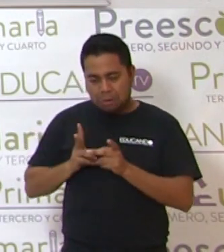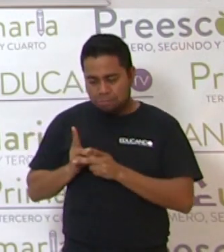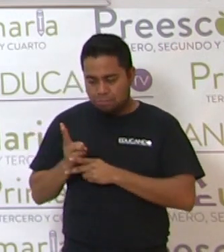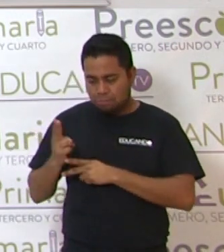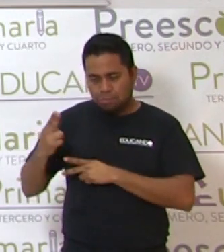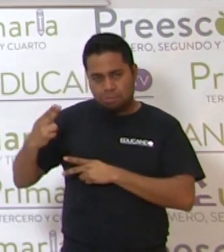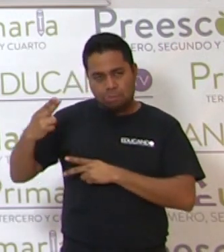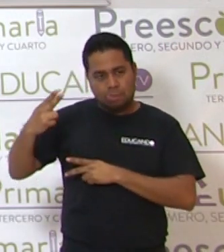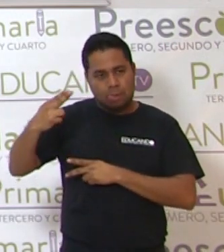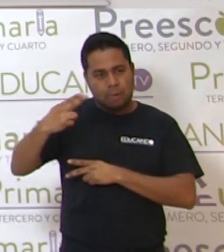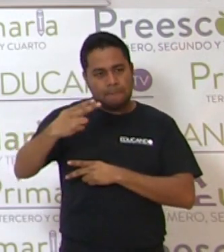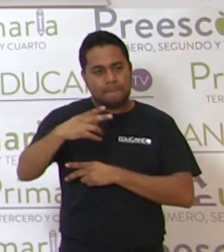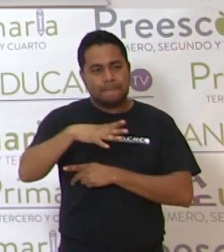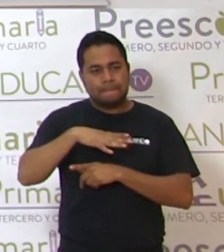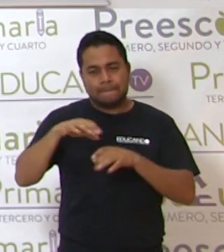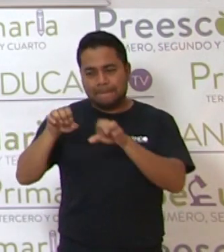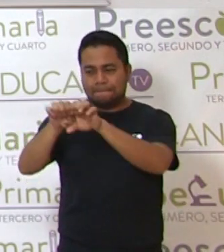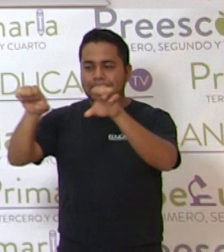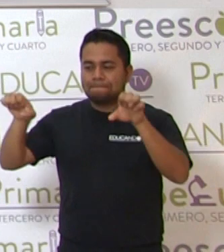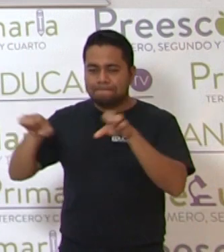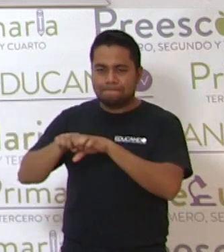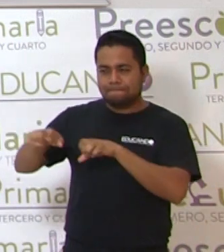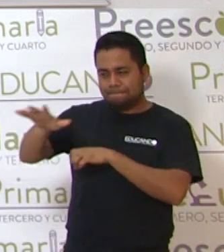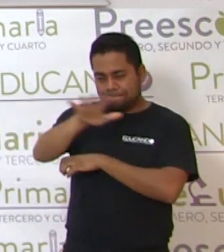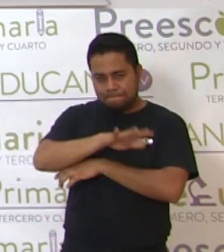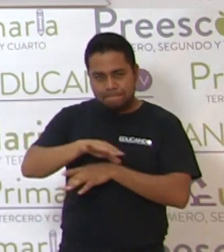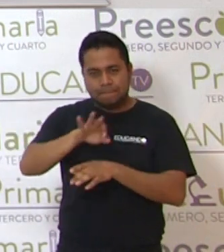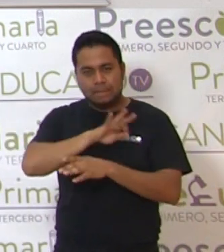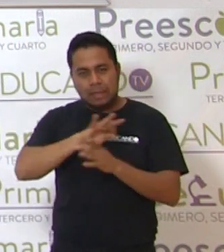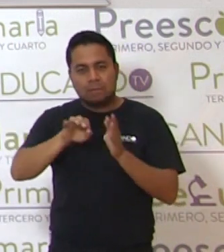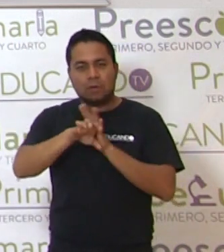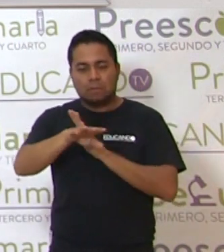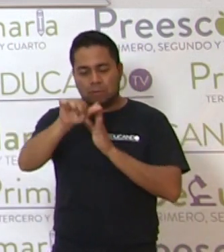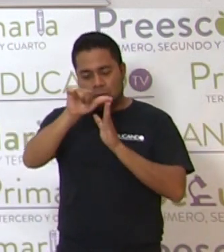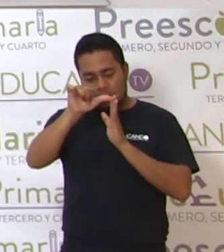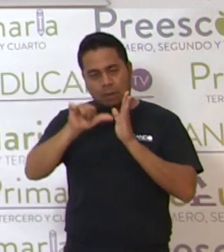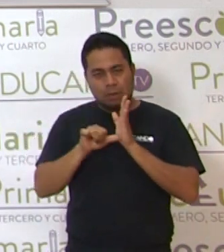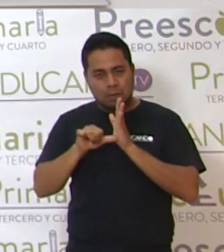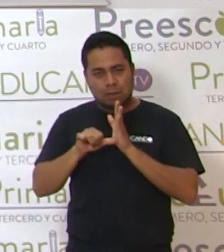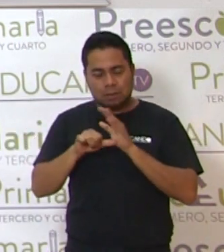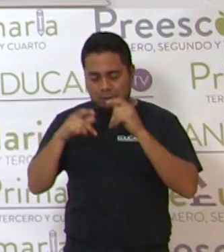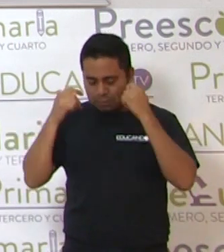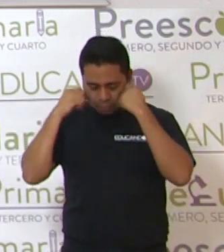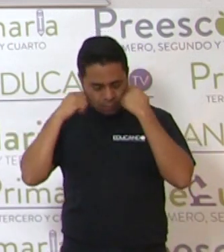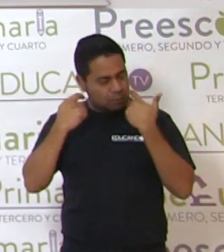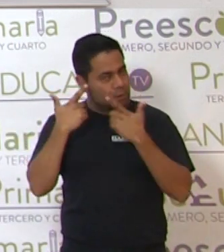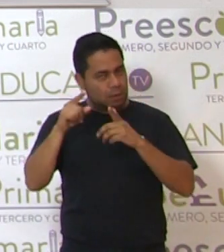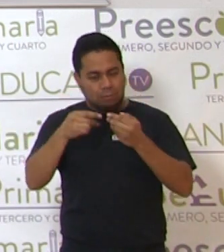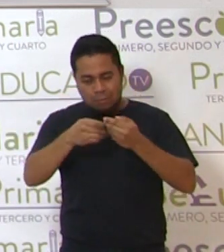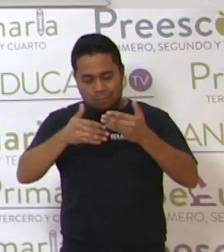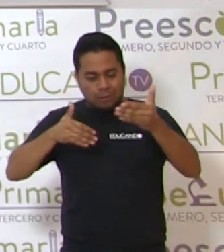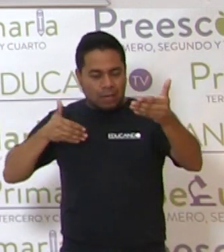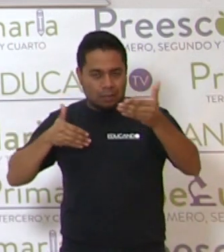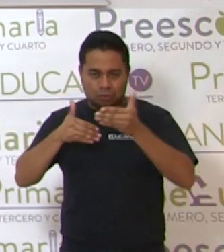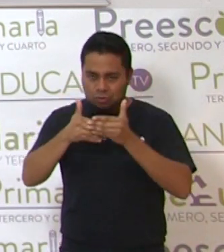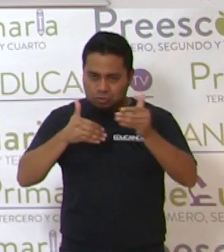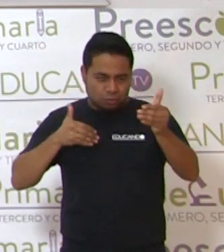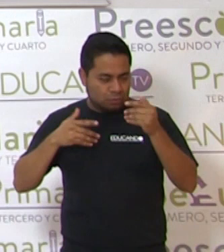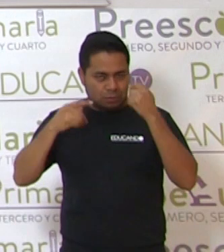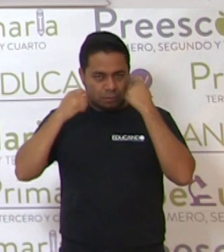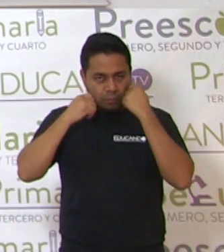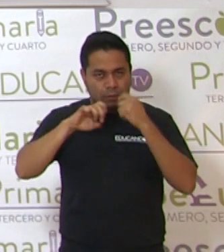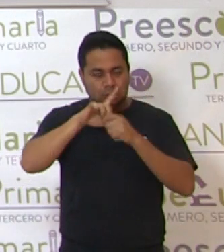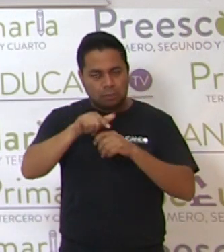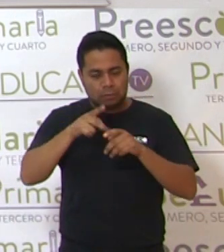tijeras, trabajas en equipo, escogen un artículo, la longitud que ustedes consideren y de ahí van ustedes